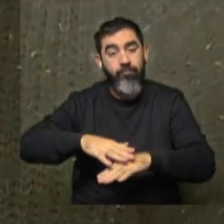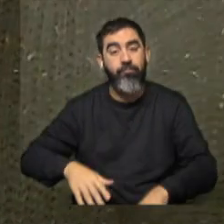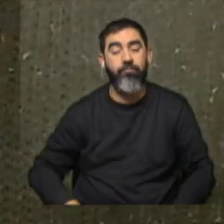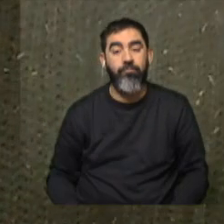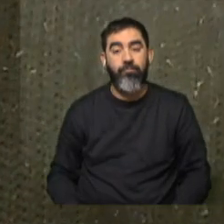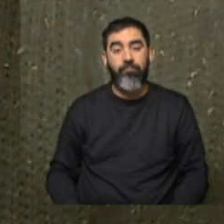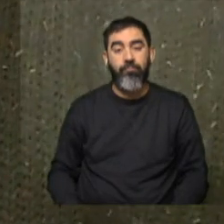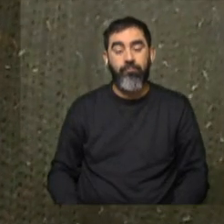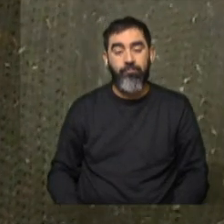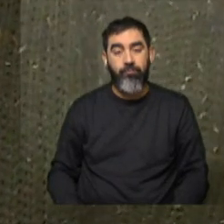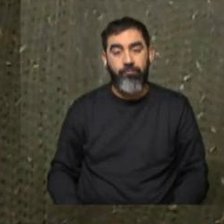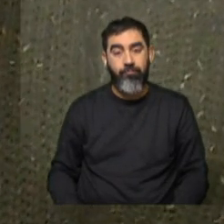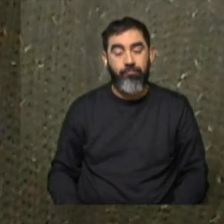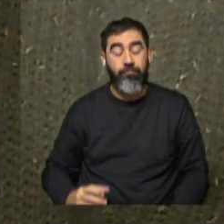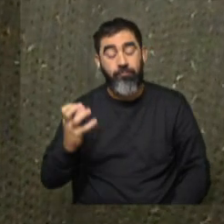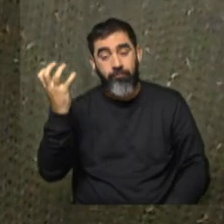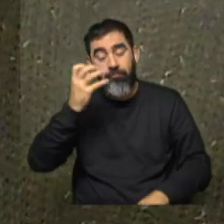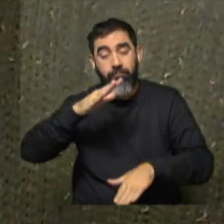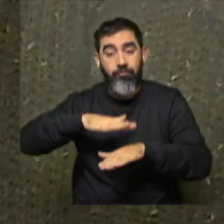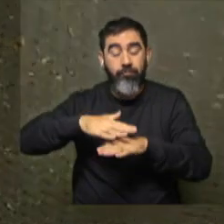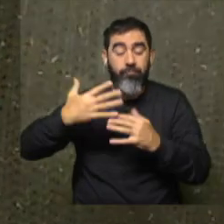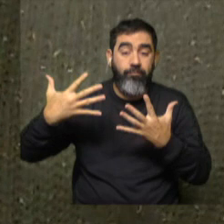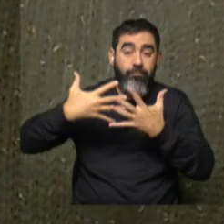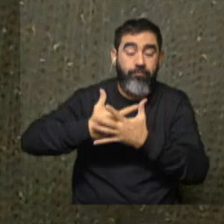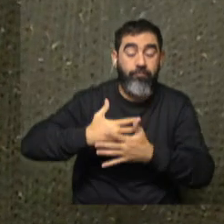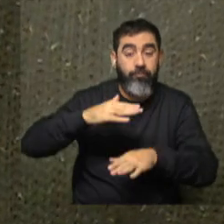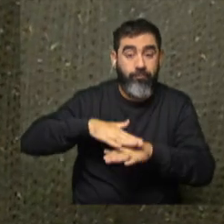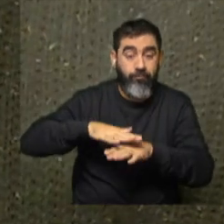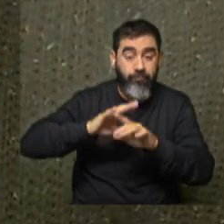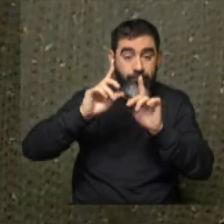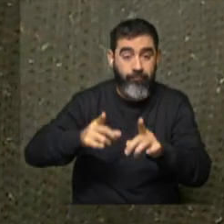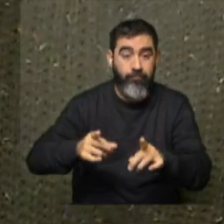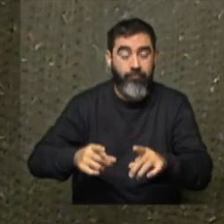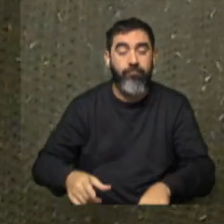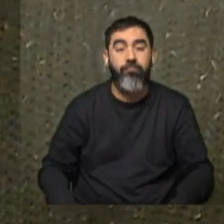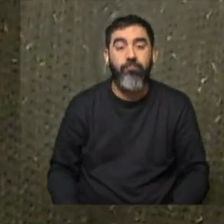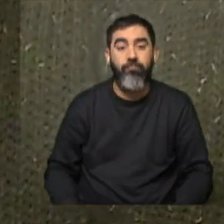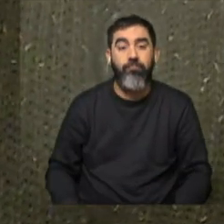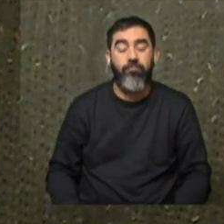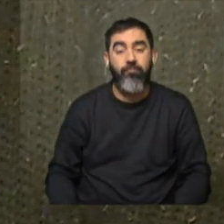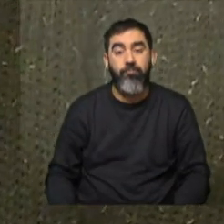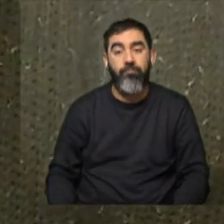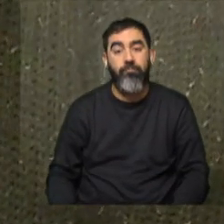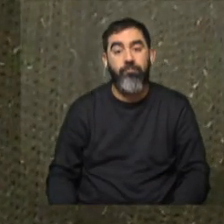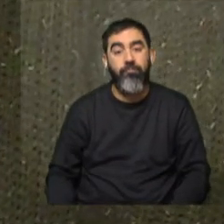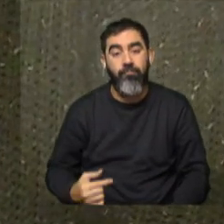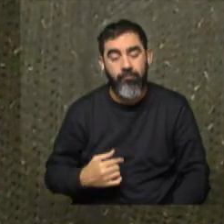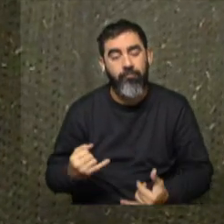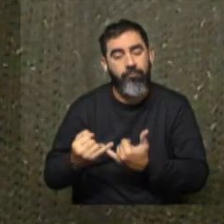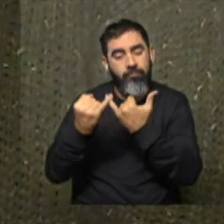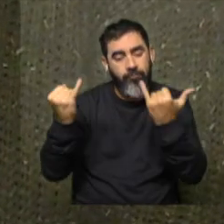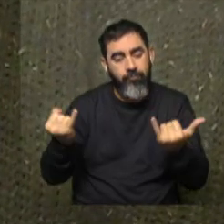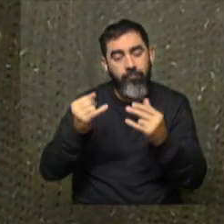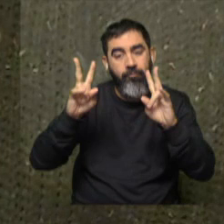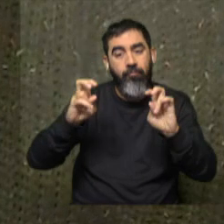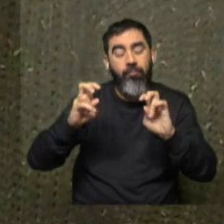etapa de tanto horror y de tanto sufrimiento. Y yo hace tiempo que vengo trabajando con el tema de